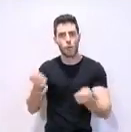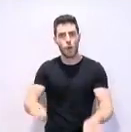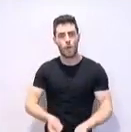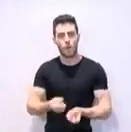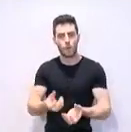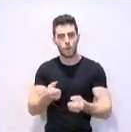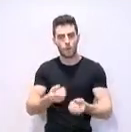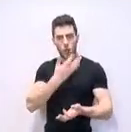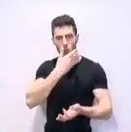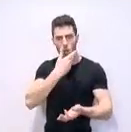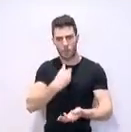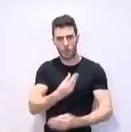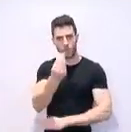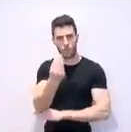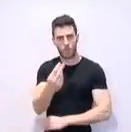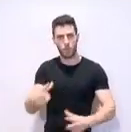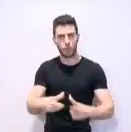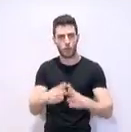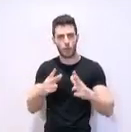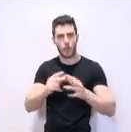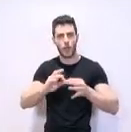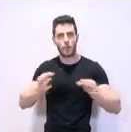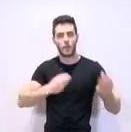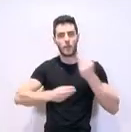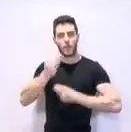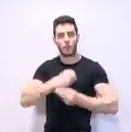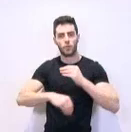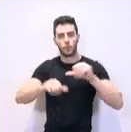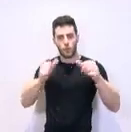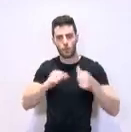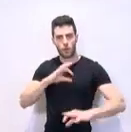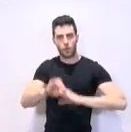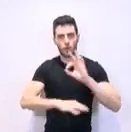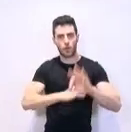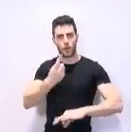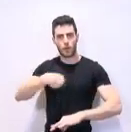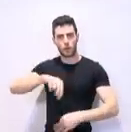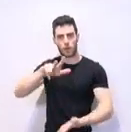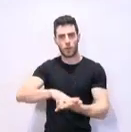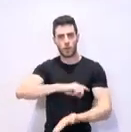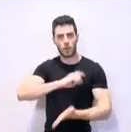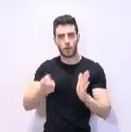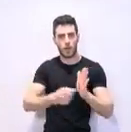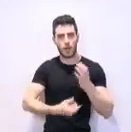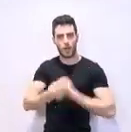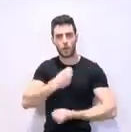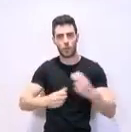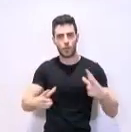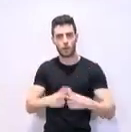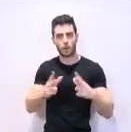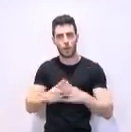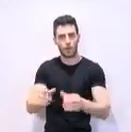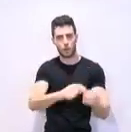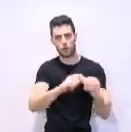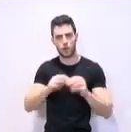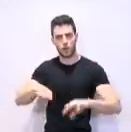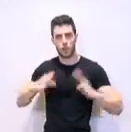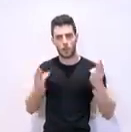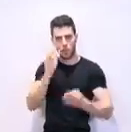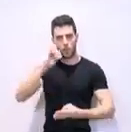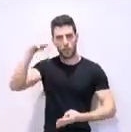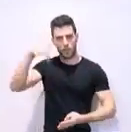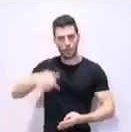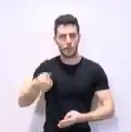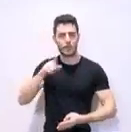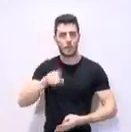sobre la figura societaria de las cooperativas de consumo como forma de organización. Aprobamos una ley de economía social y solidaria en este Parlamento. Pongámonos